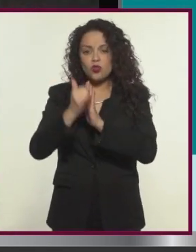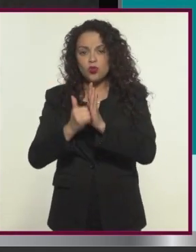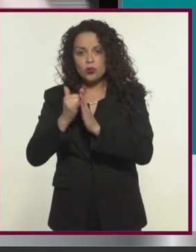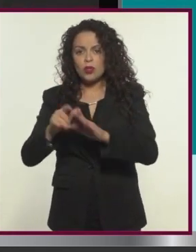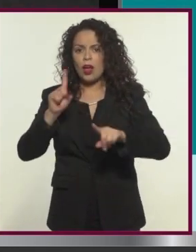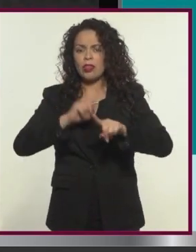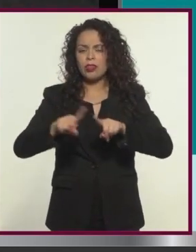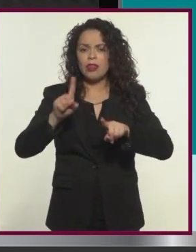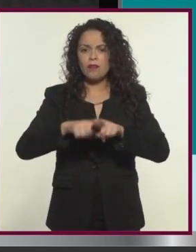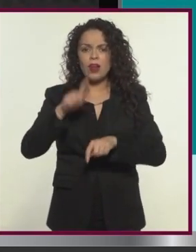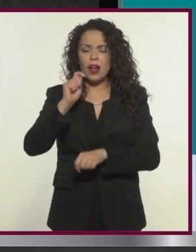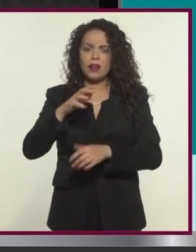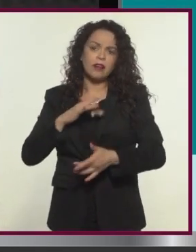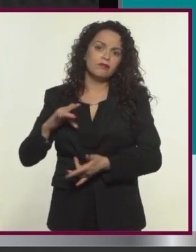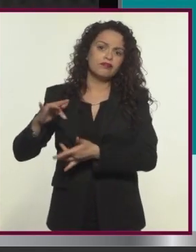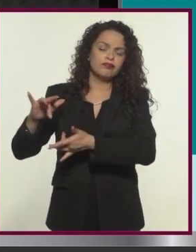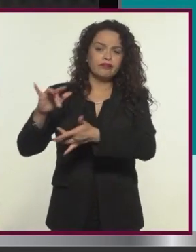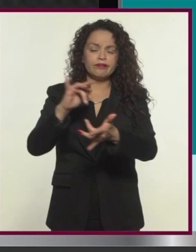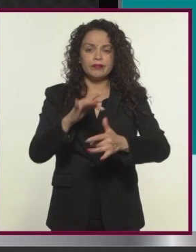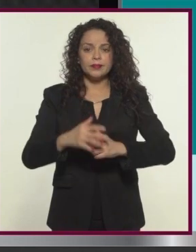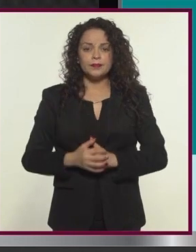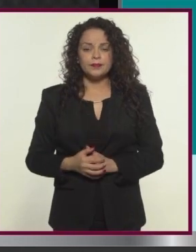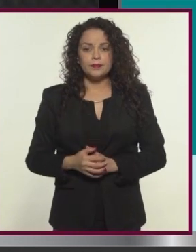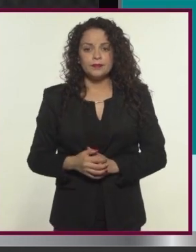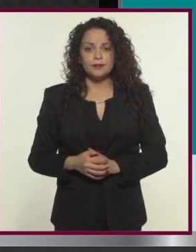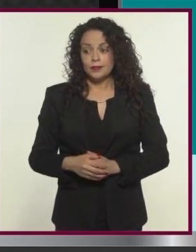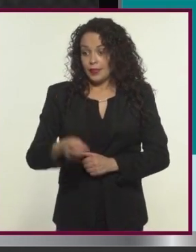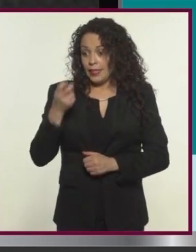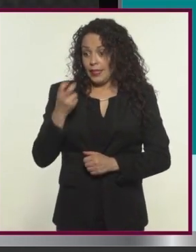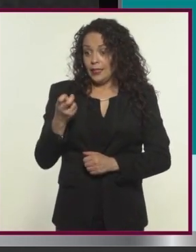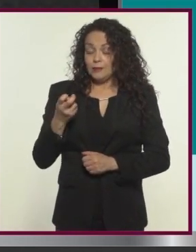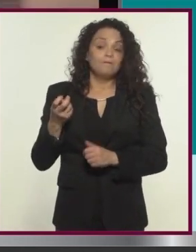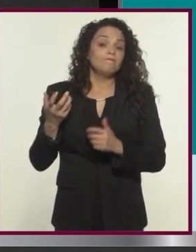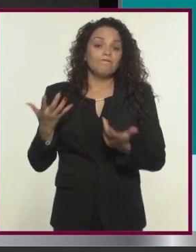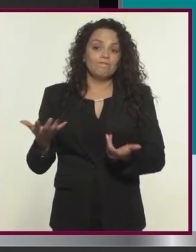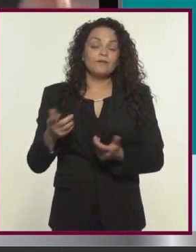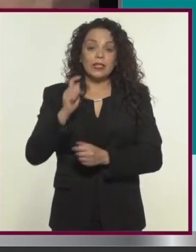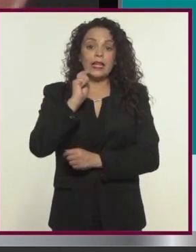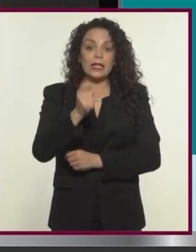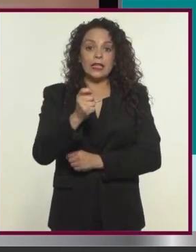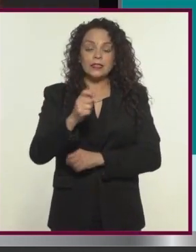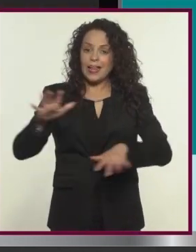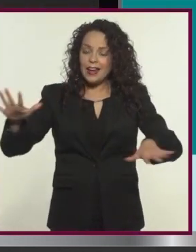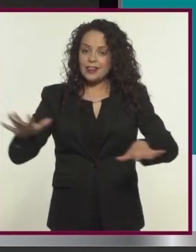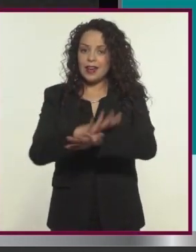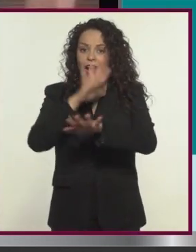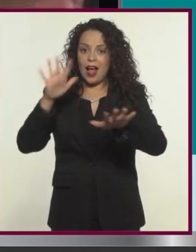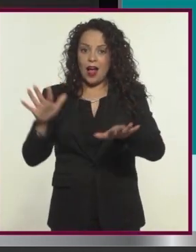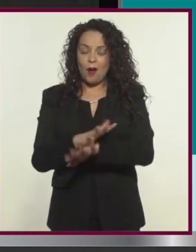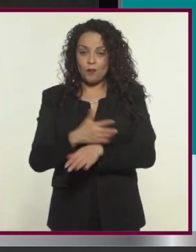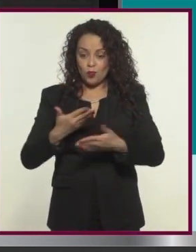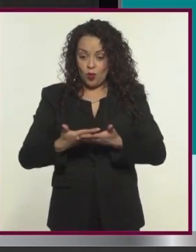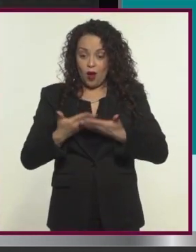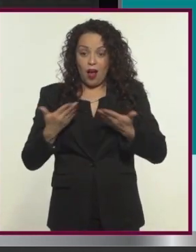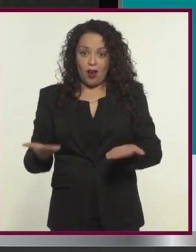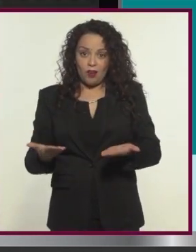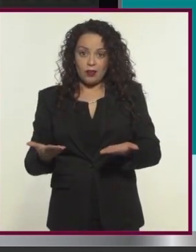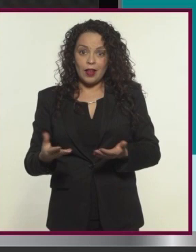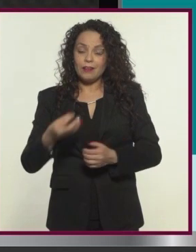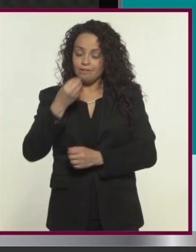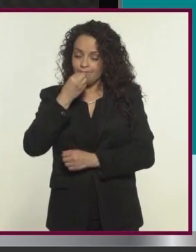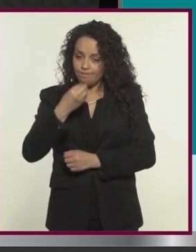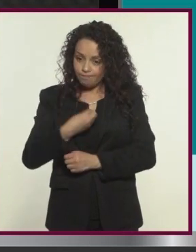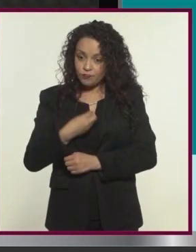en YouTube y en todas estas plataformas. Y entonces estamos viviendo ese cambio y esa transición. Y